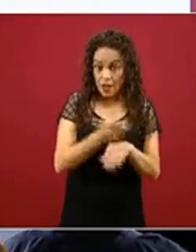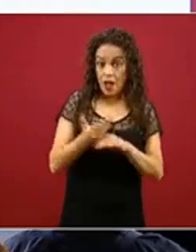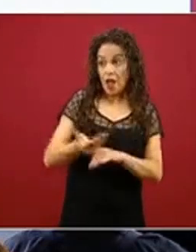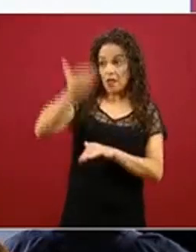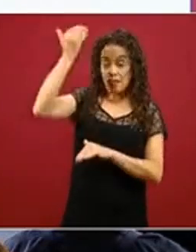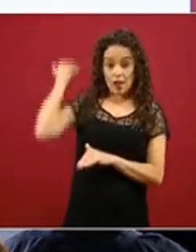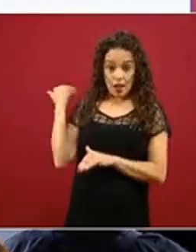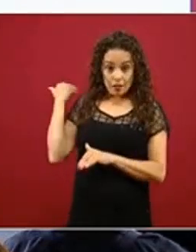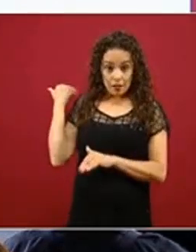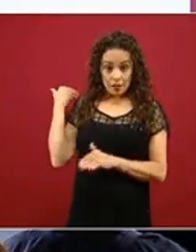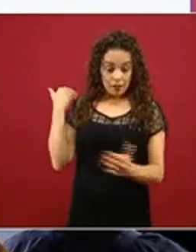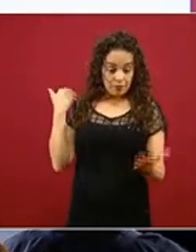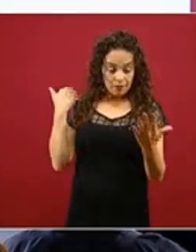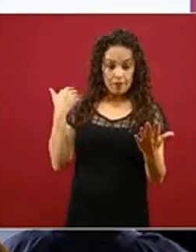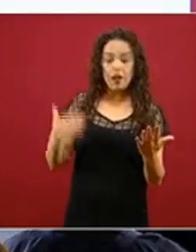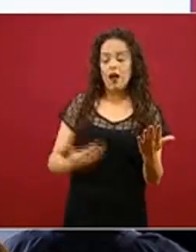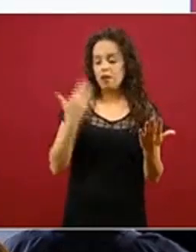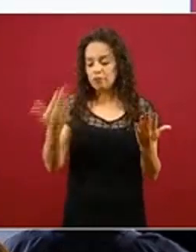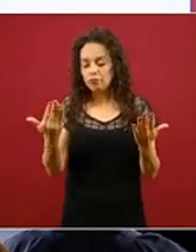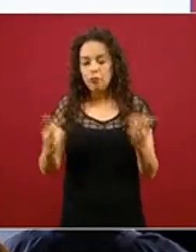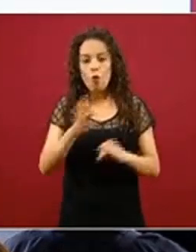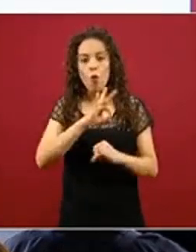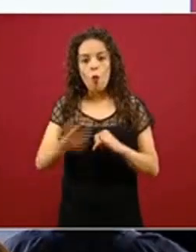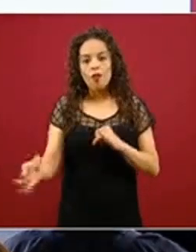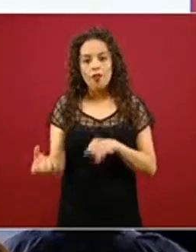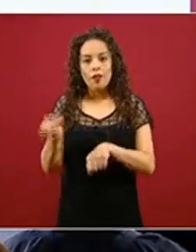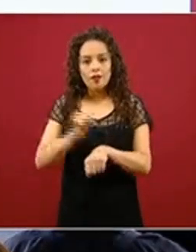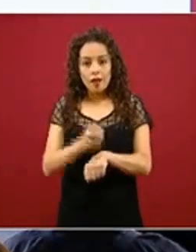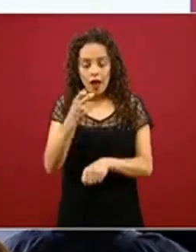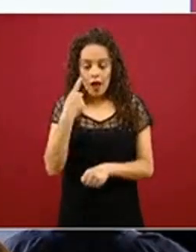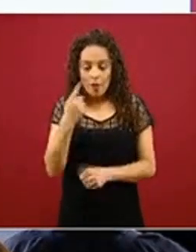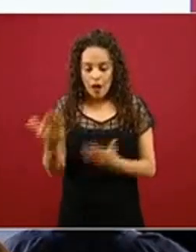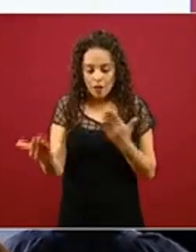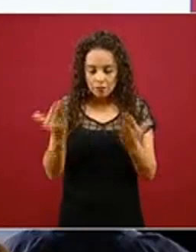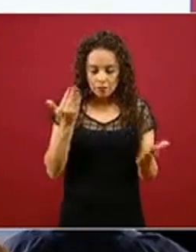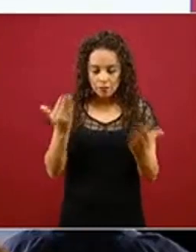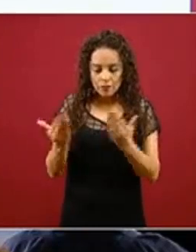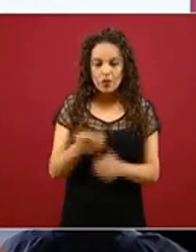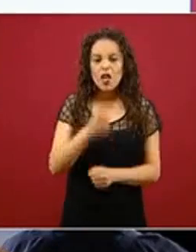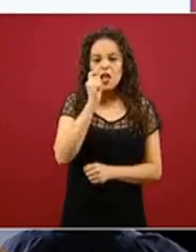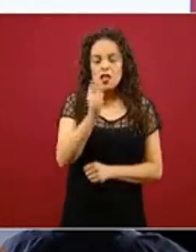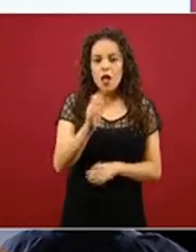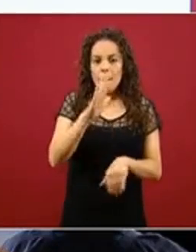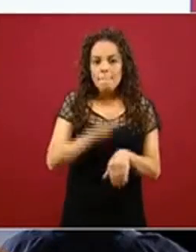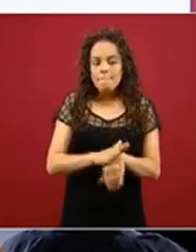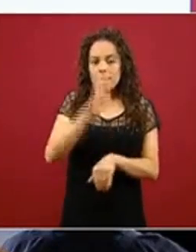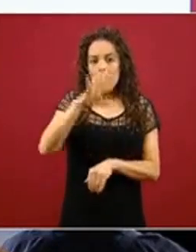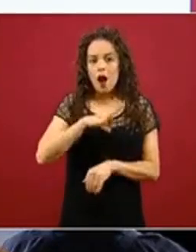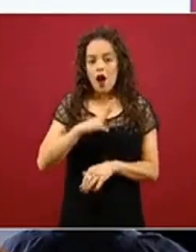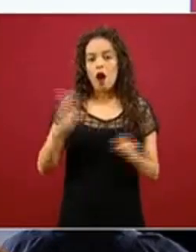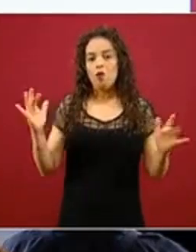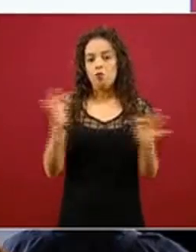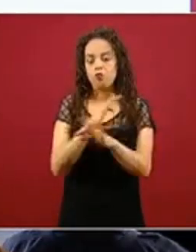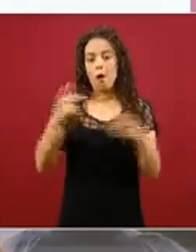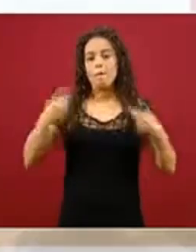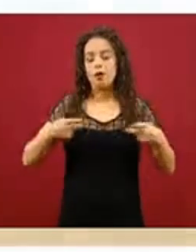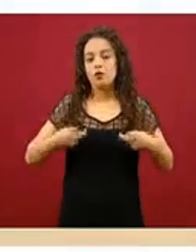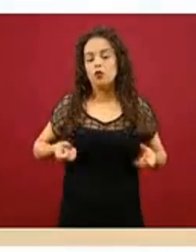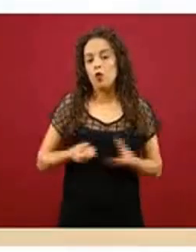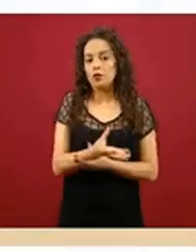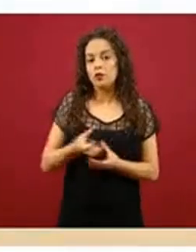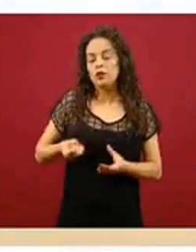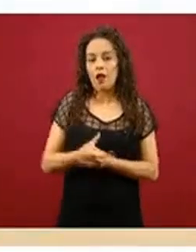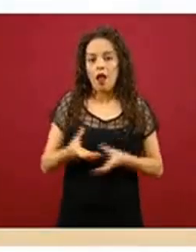atrás contra la última semana, y vemos quién ha incrementado su movimiento poblacional. Ponemos